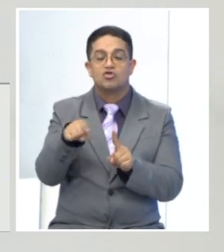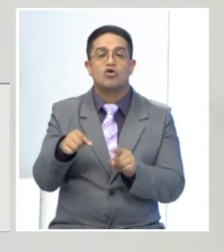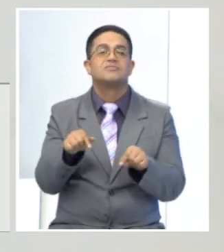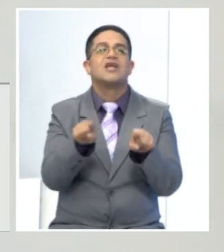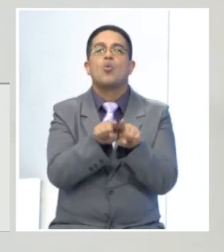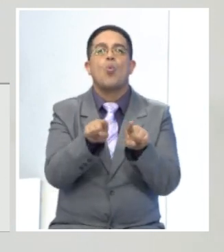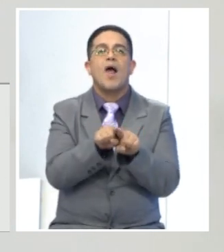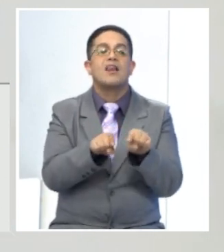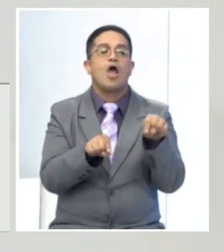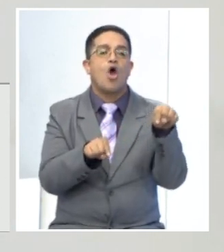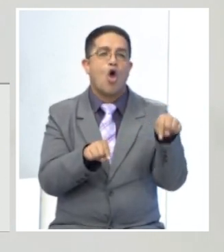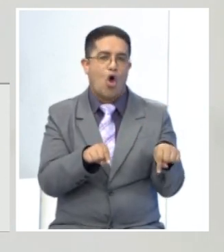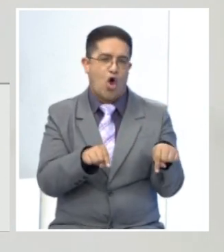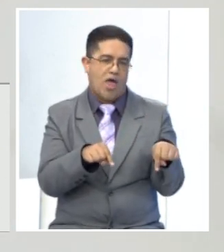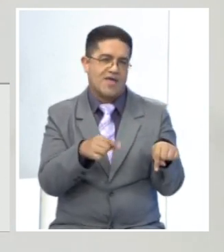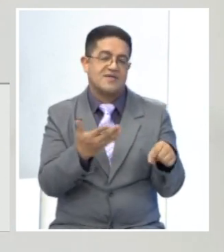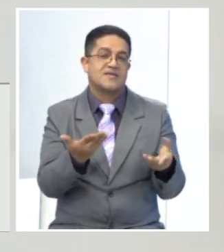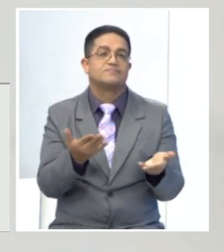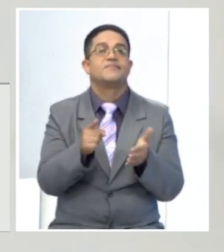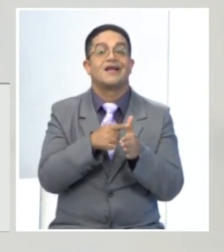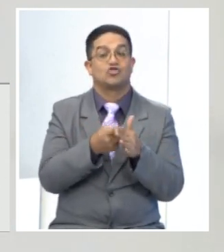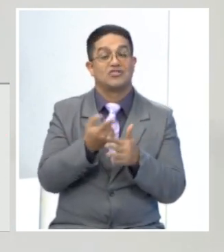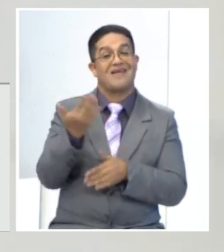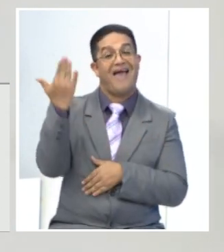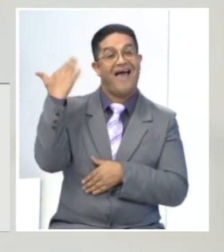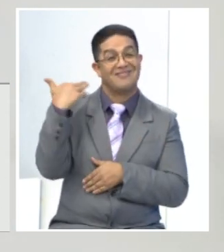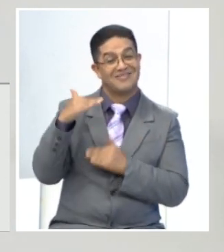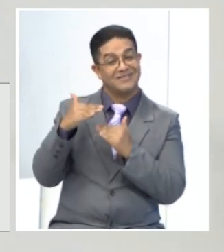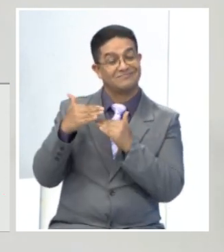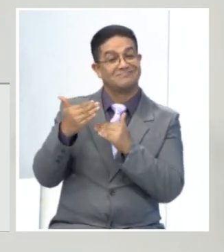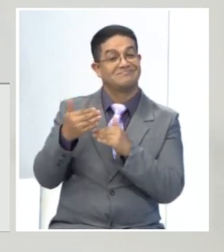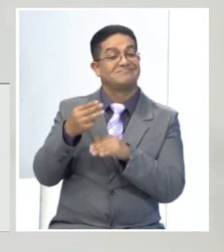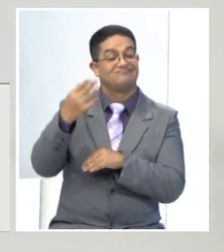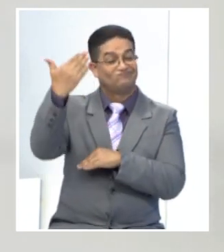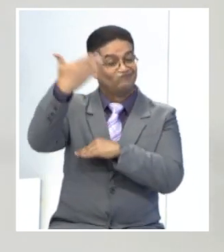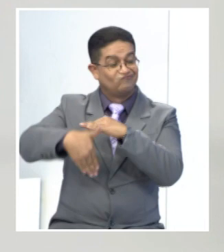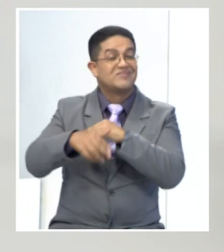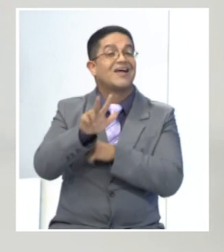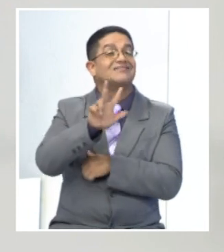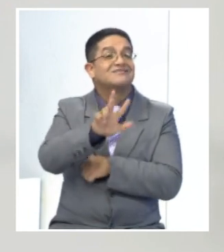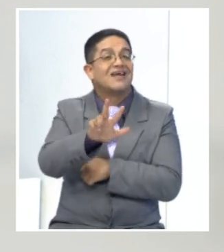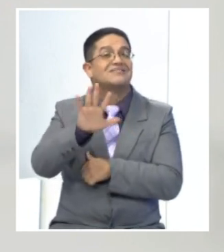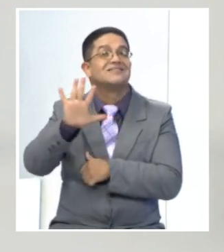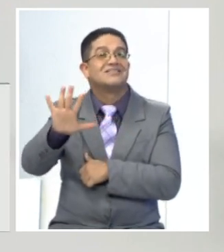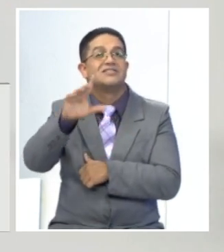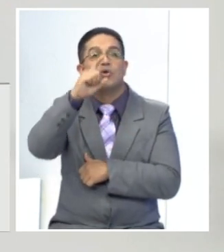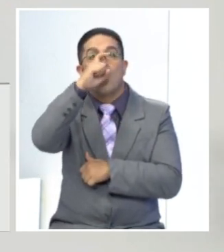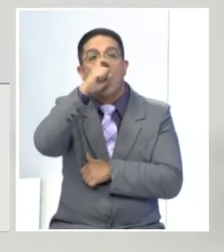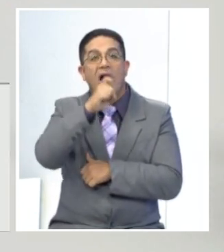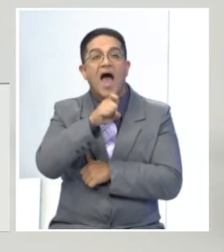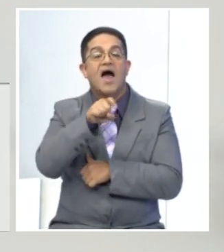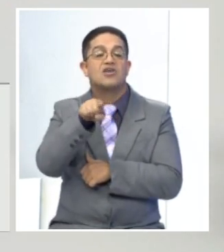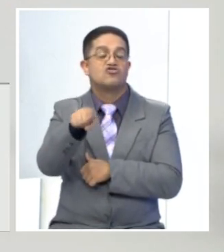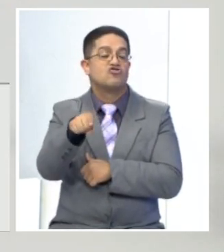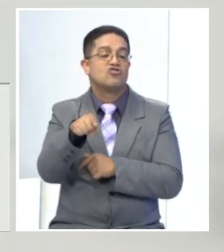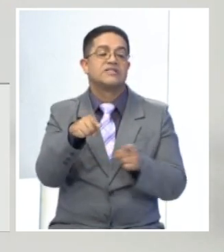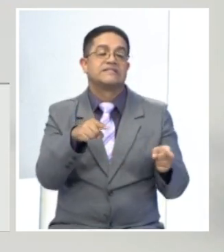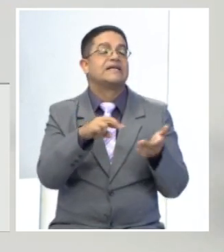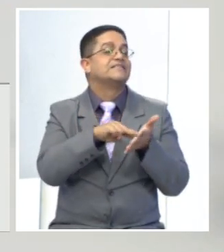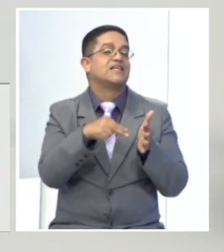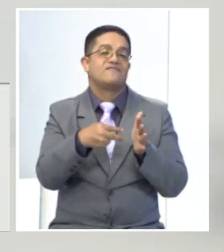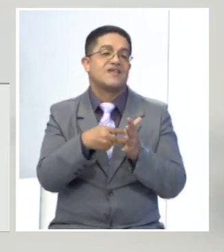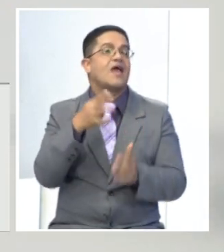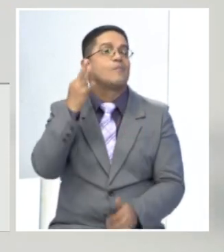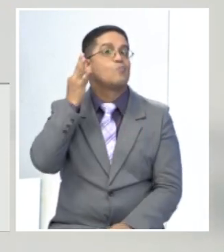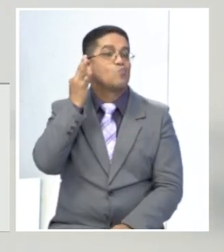sabemos que la edad masculina lo es. Entonces, antes de los 35 años de edad, estamos hablando de que infertilidad es la